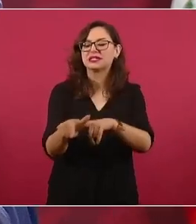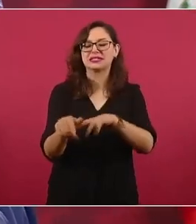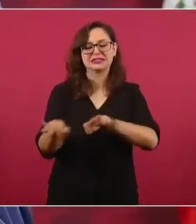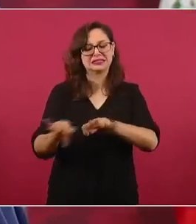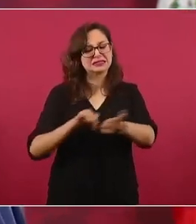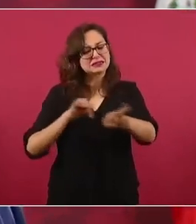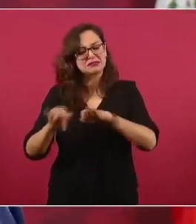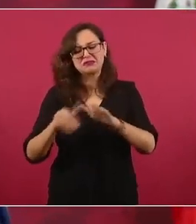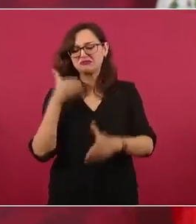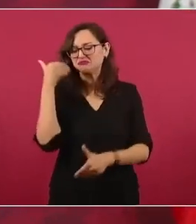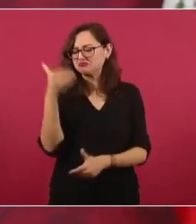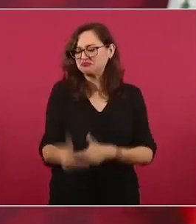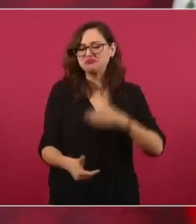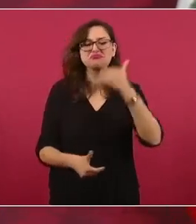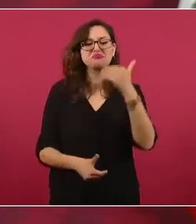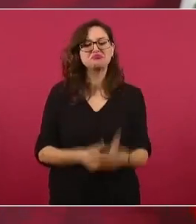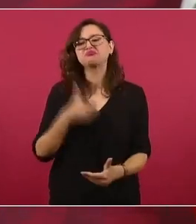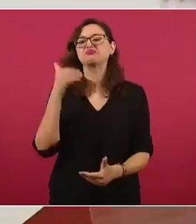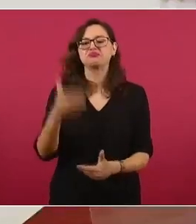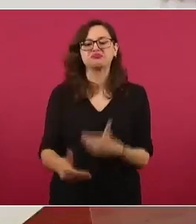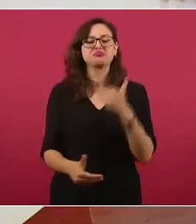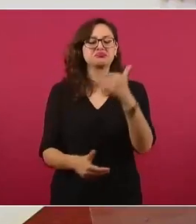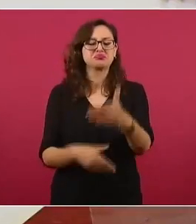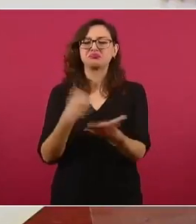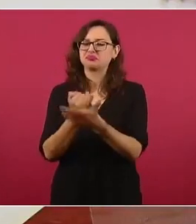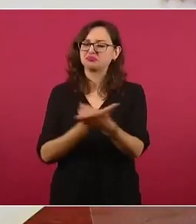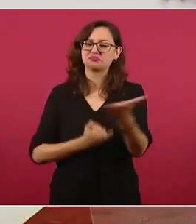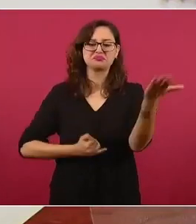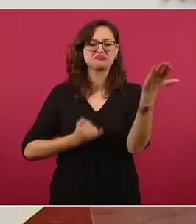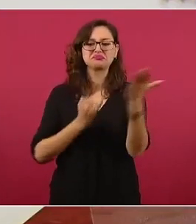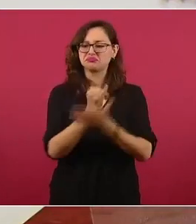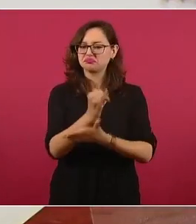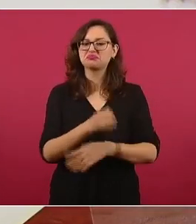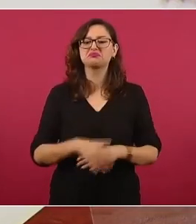tomando decisiones. Y sí,